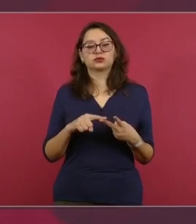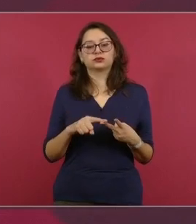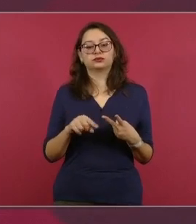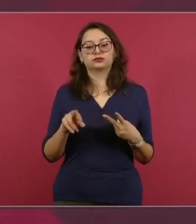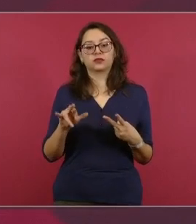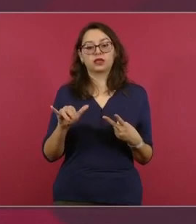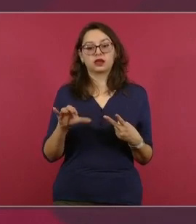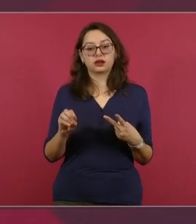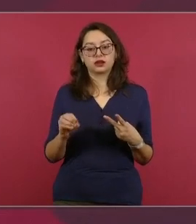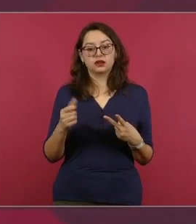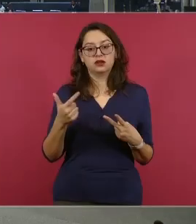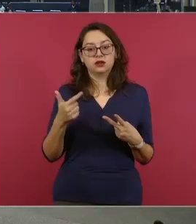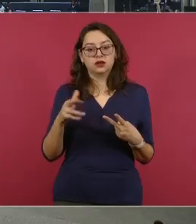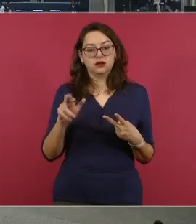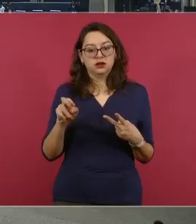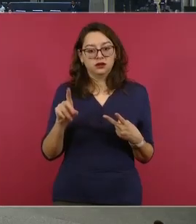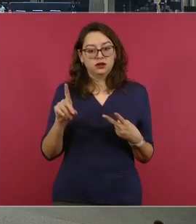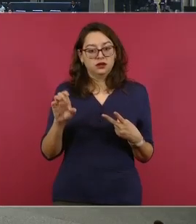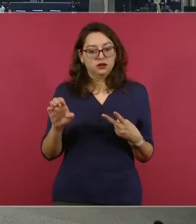Río Grande,